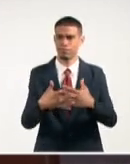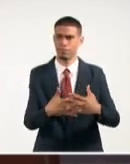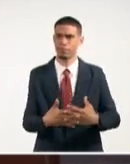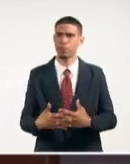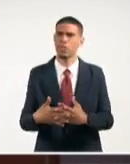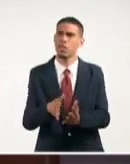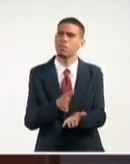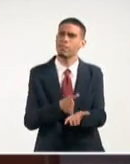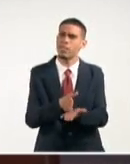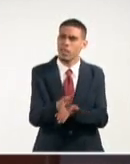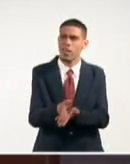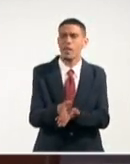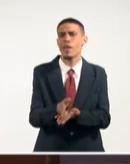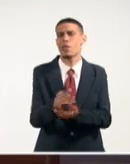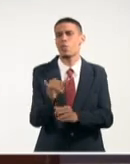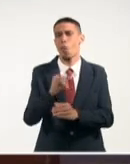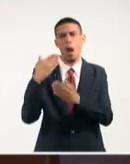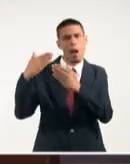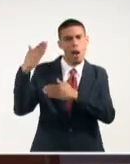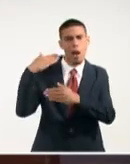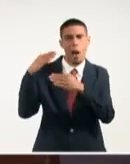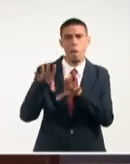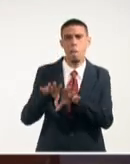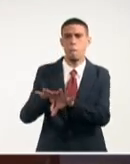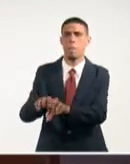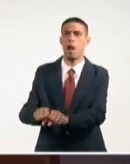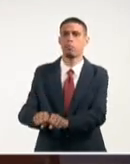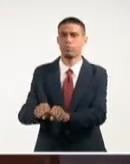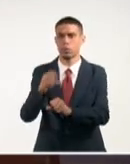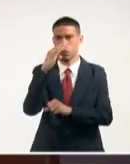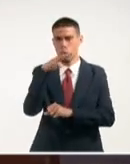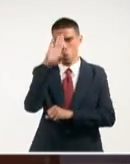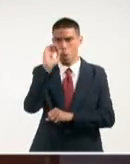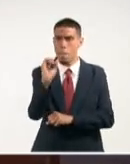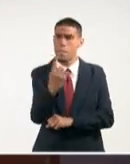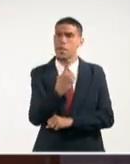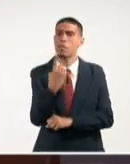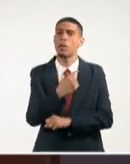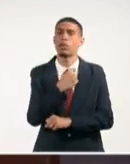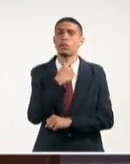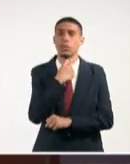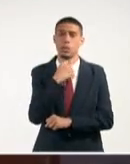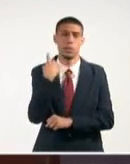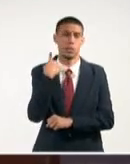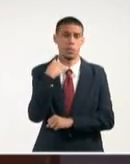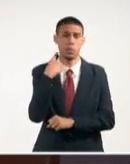consumó la ocupación militar de Cuba el 1 de enero de